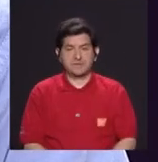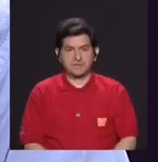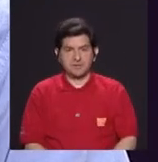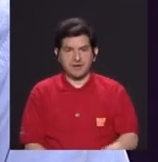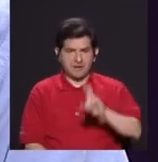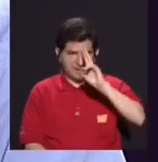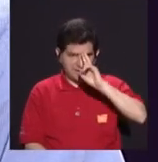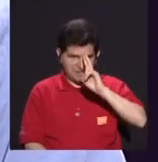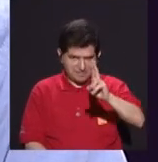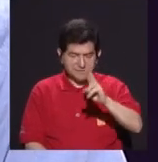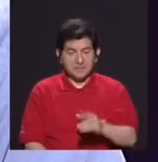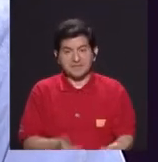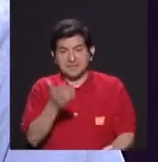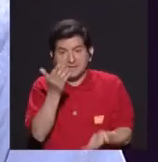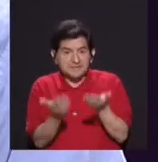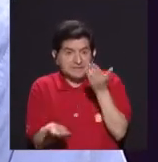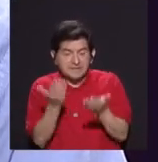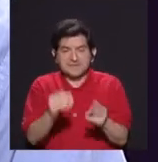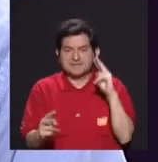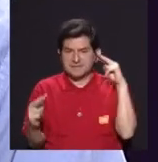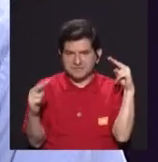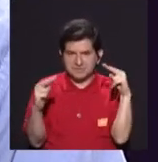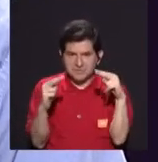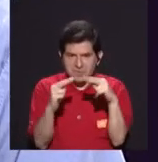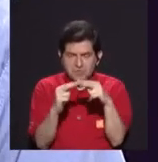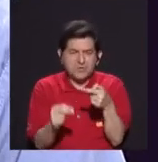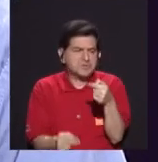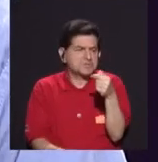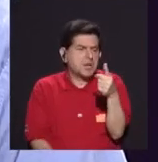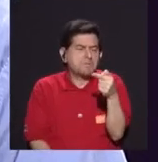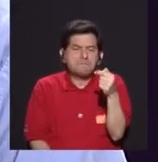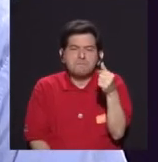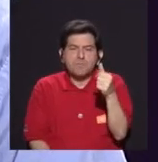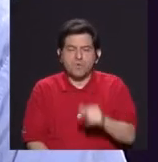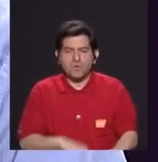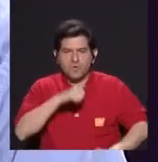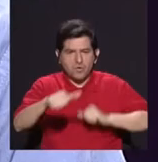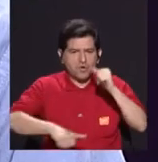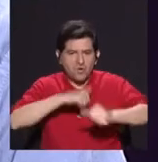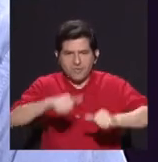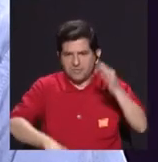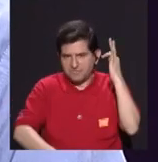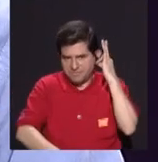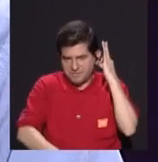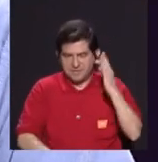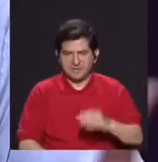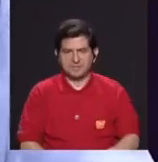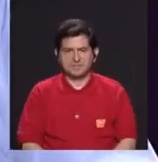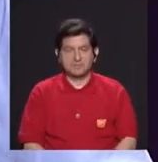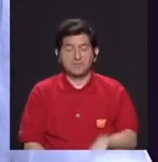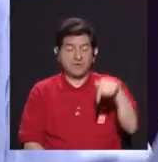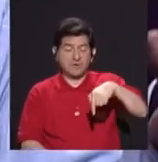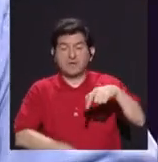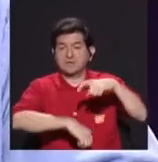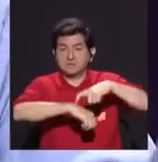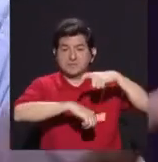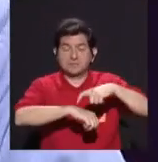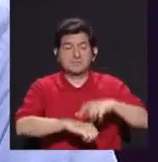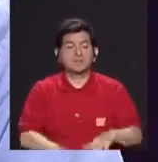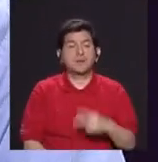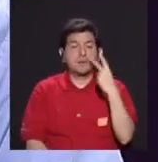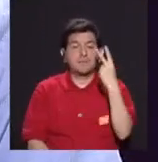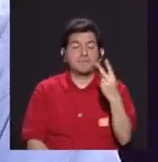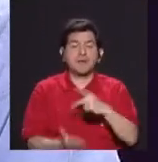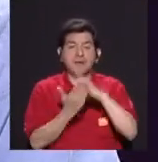reconocerlo puede ser que conozca un poco poca conozca poco del feminismo y hoy día podemos ver